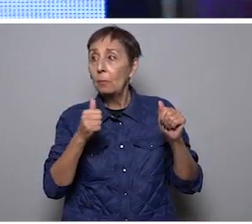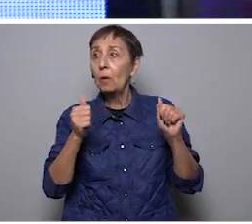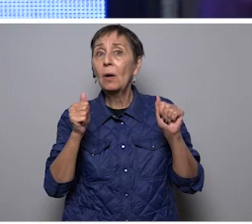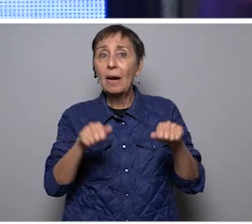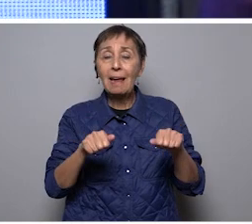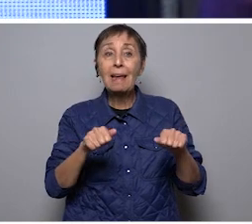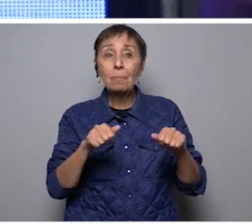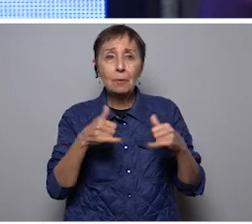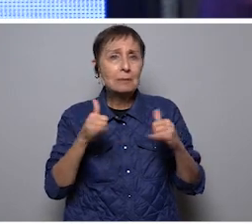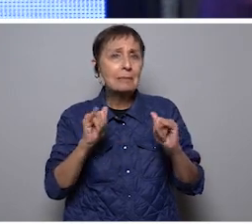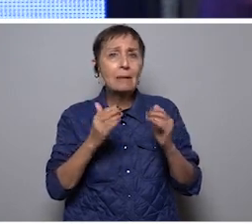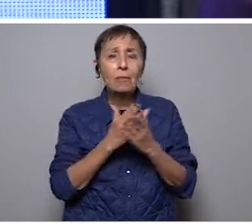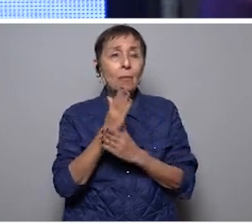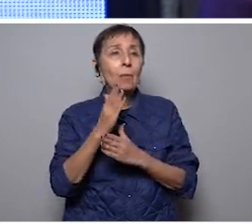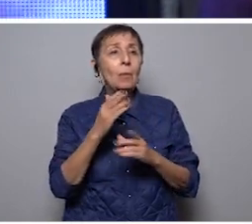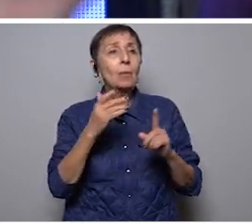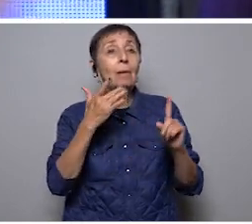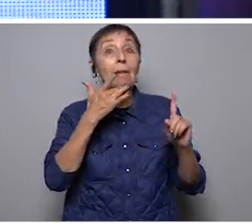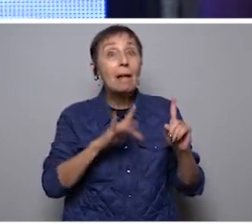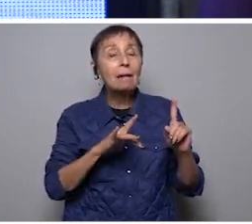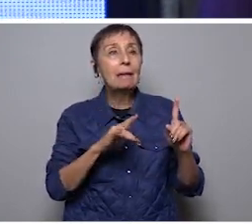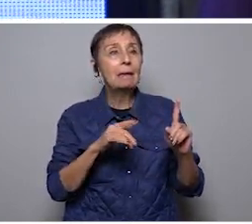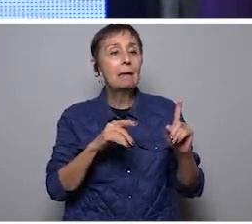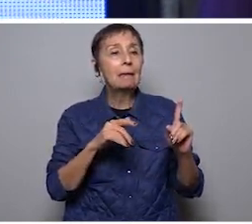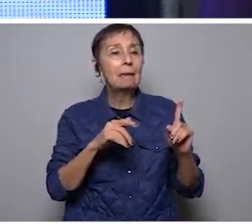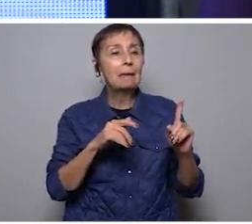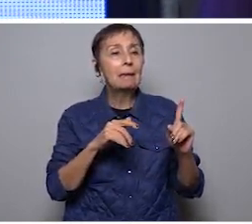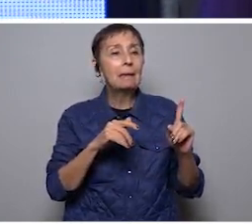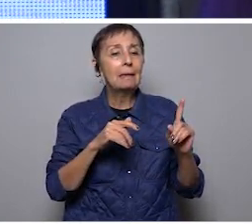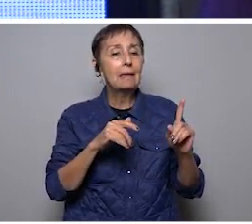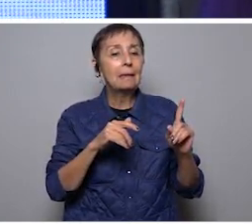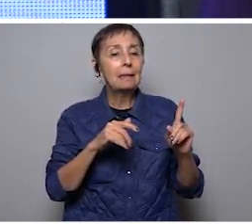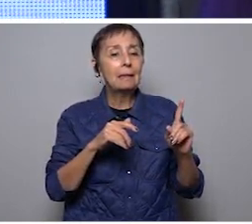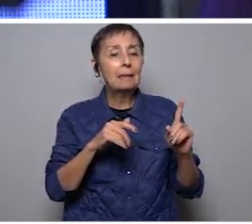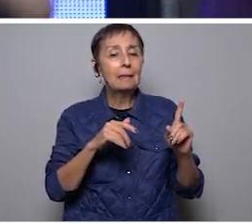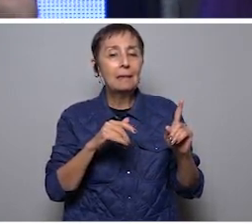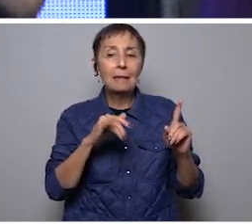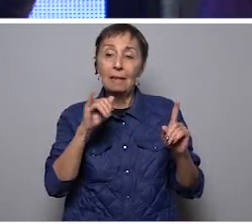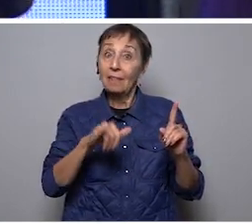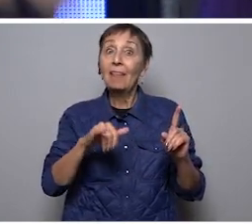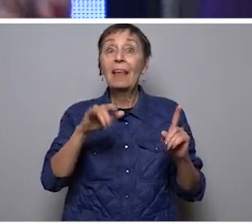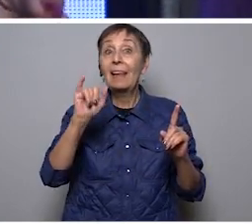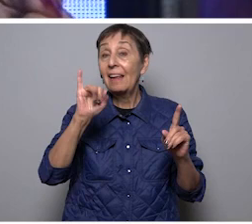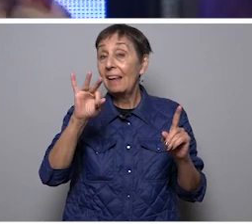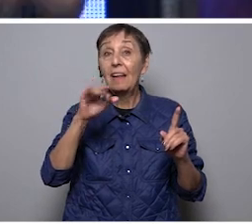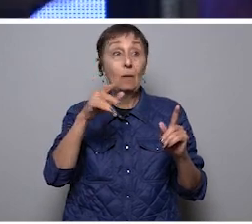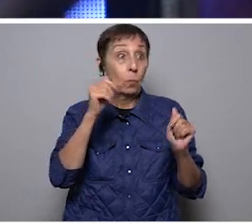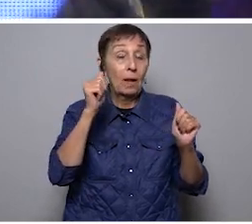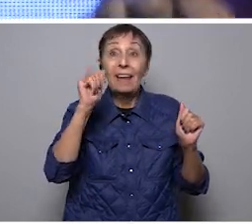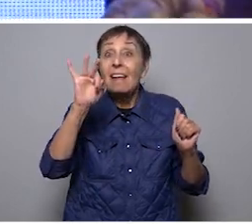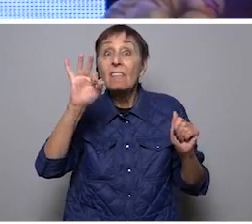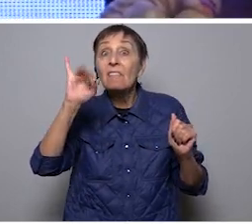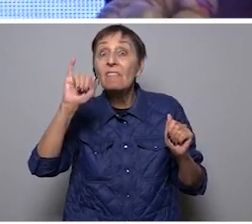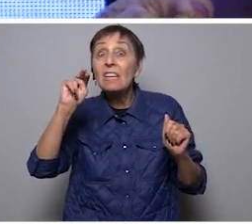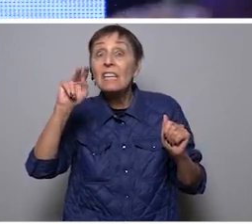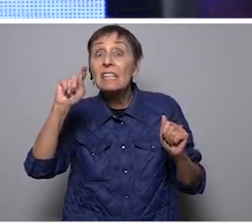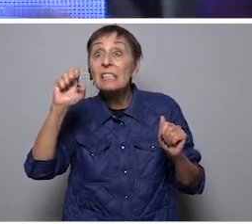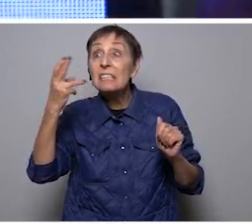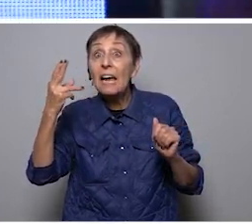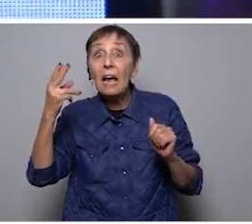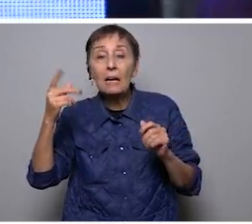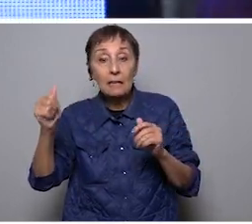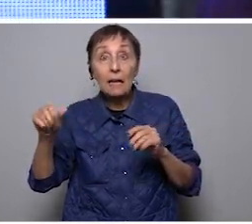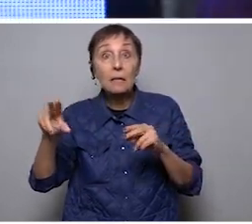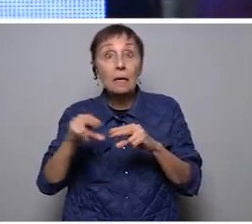del cliente que claro eh llega un finch con un costo más barato es posible pero va a lograrlo